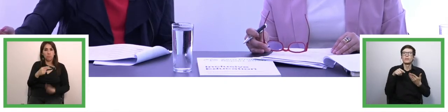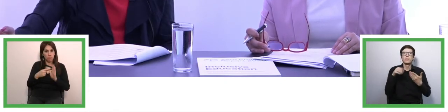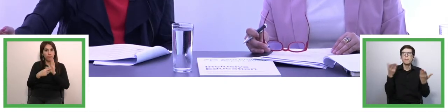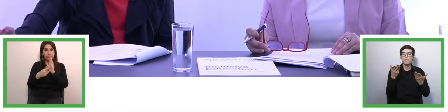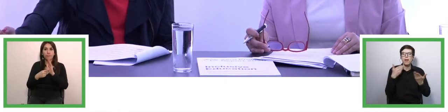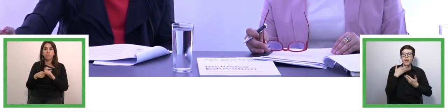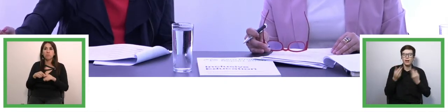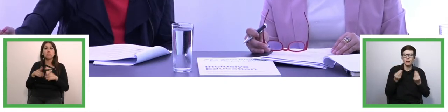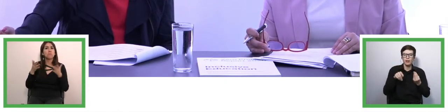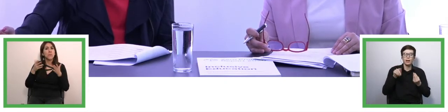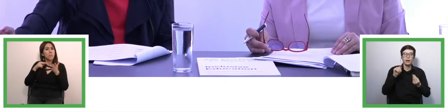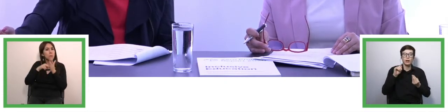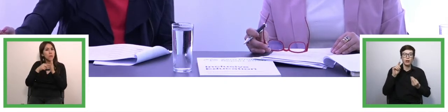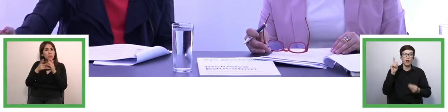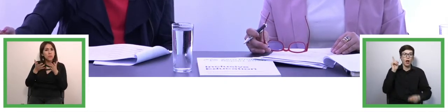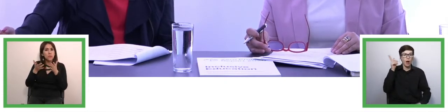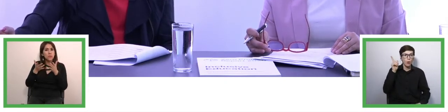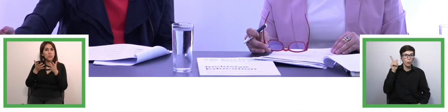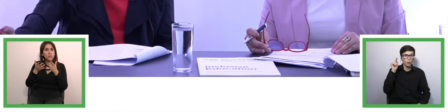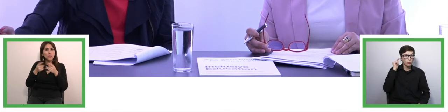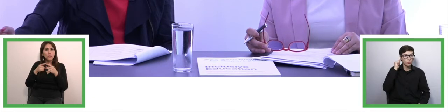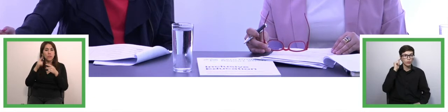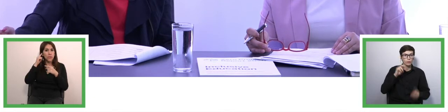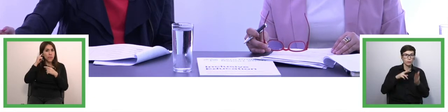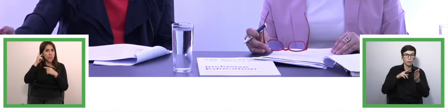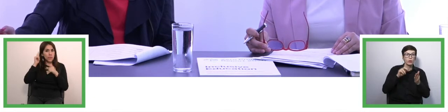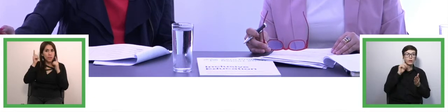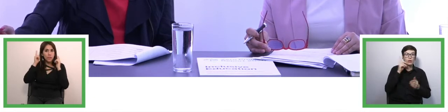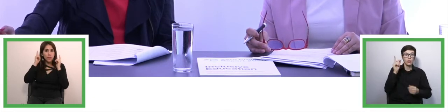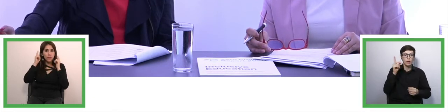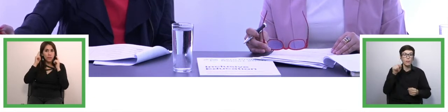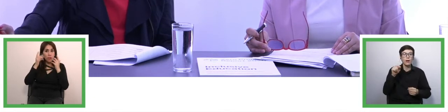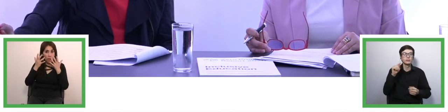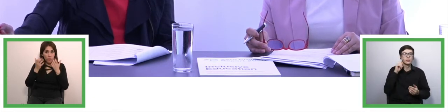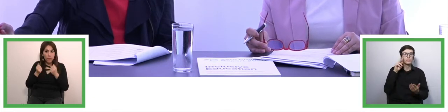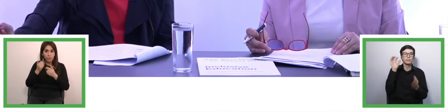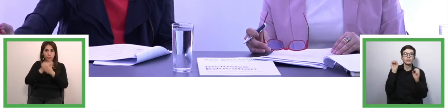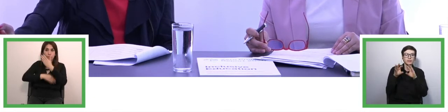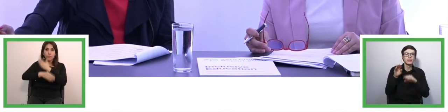con discapacidad auditiva. Vamos a ver el video.